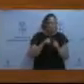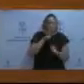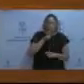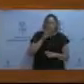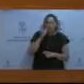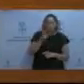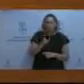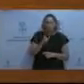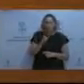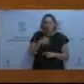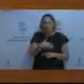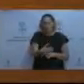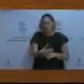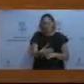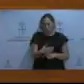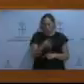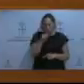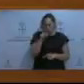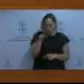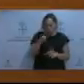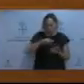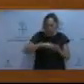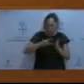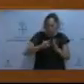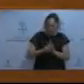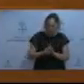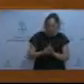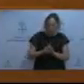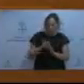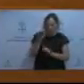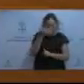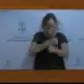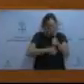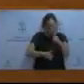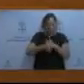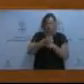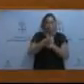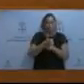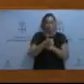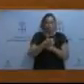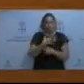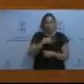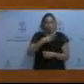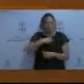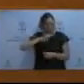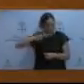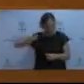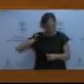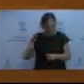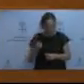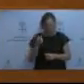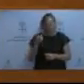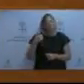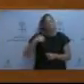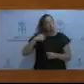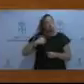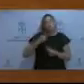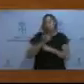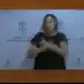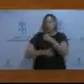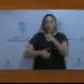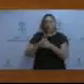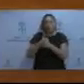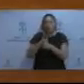Usted antepone el sistema, el sistema burocrático, ese sistema, y yo antepongo los individuos. Quizá por eso usted es